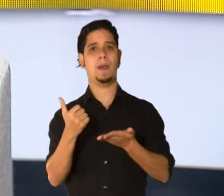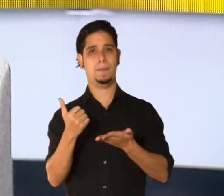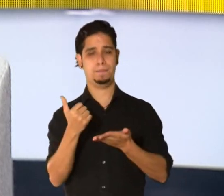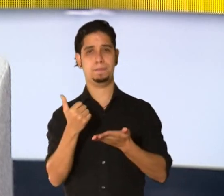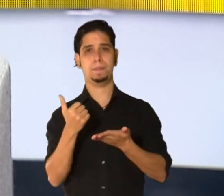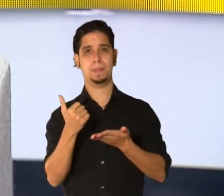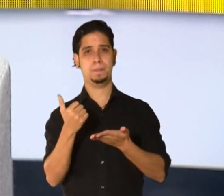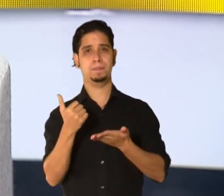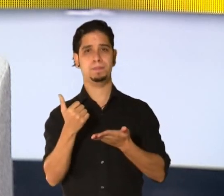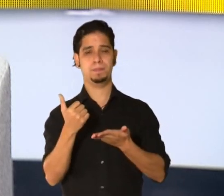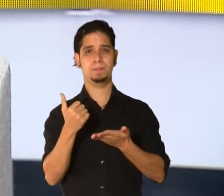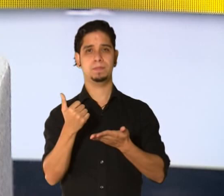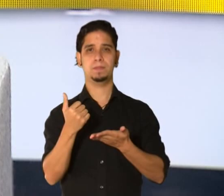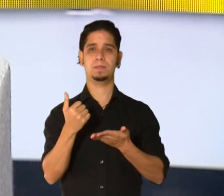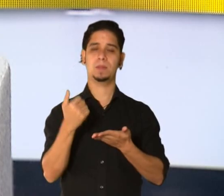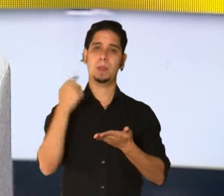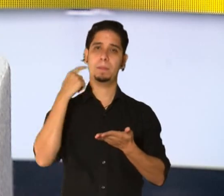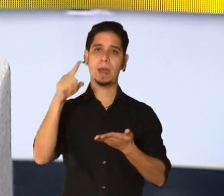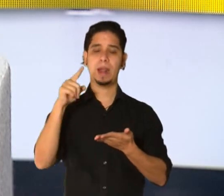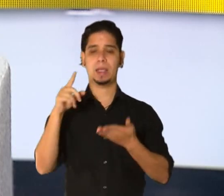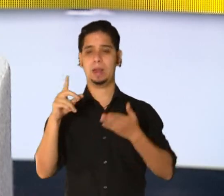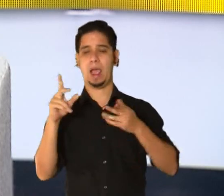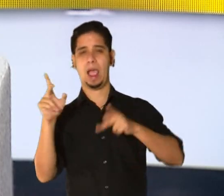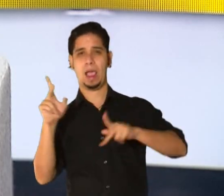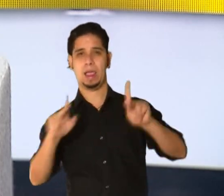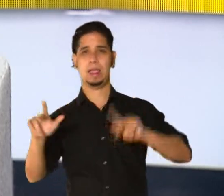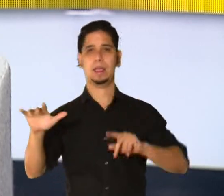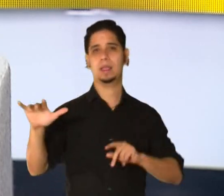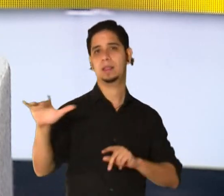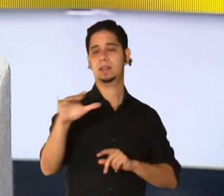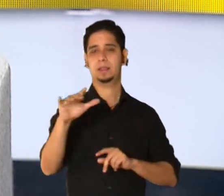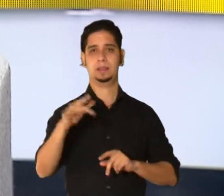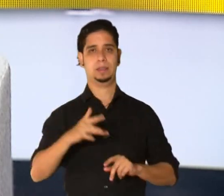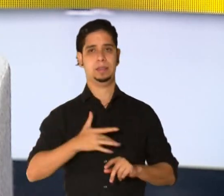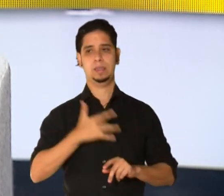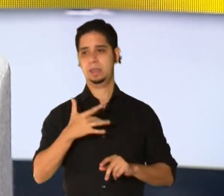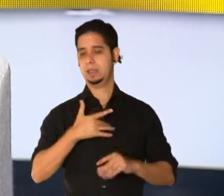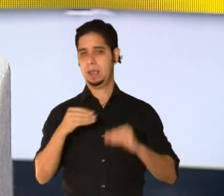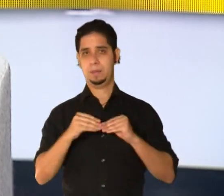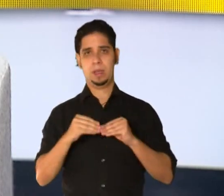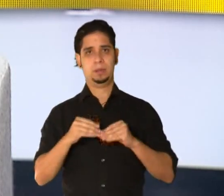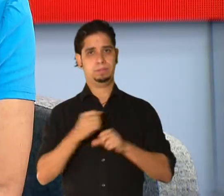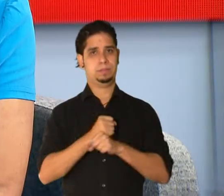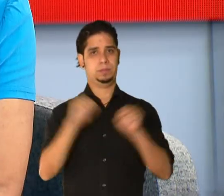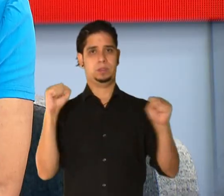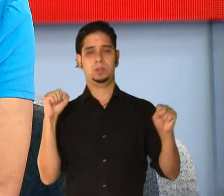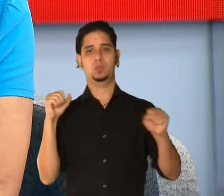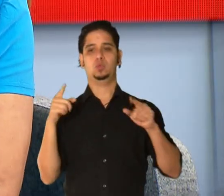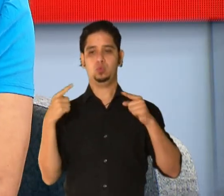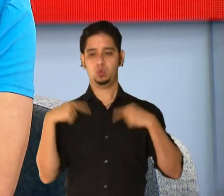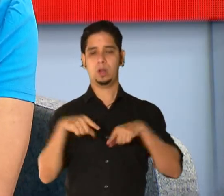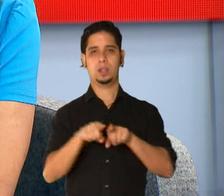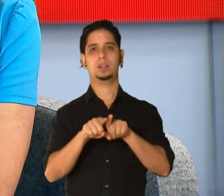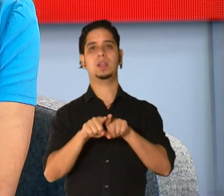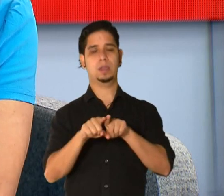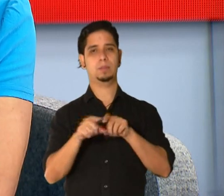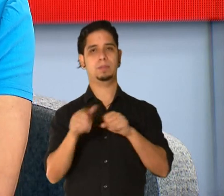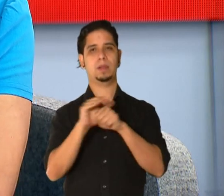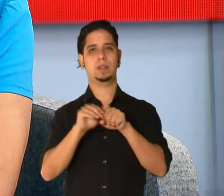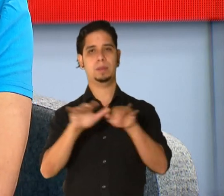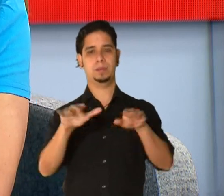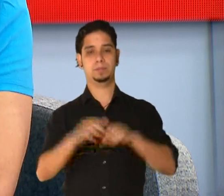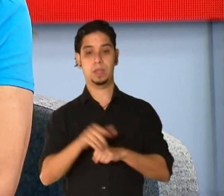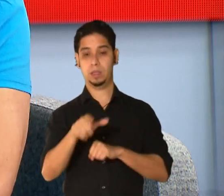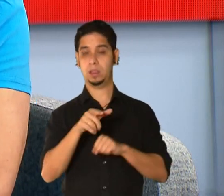que la población resista mejor esta pandemia, ¿no? Claro, este estudio se hizo antes de la llegada